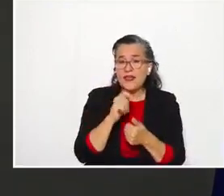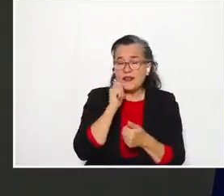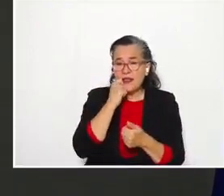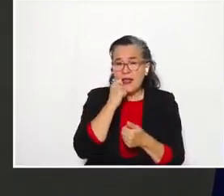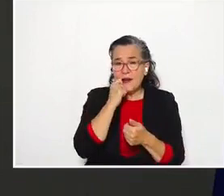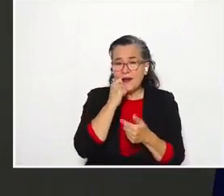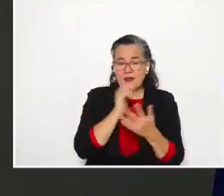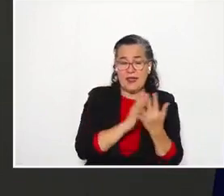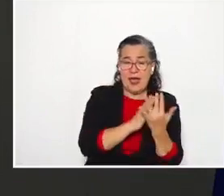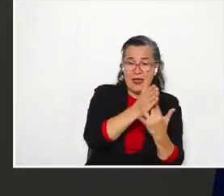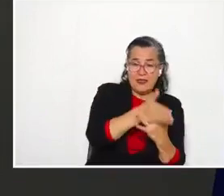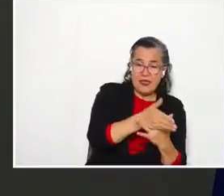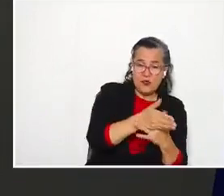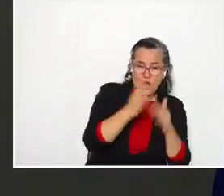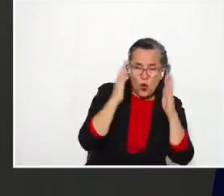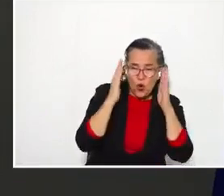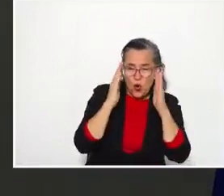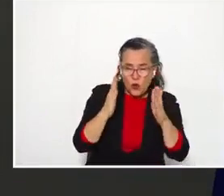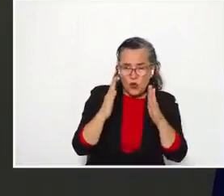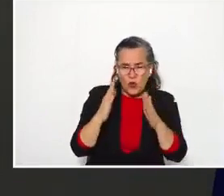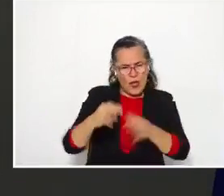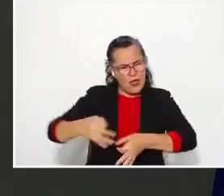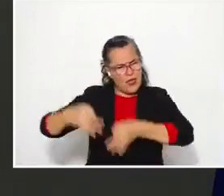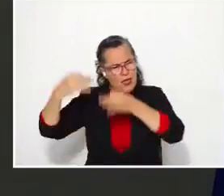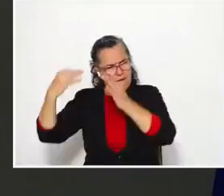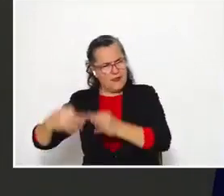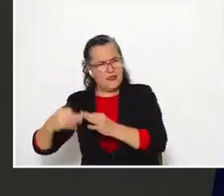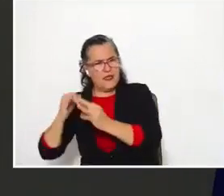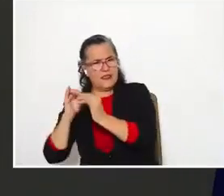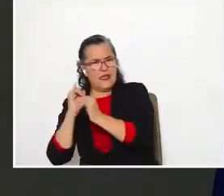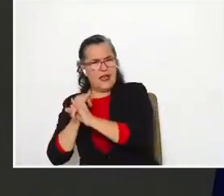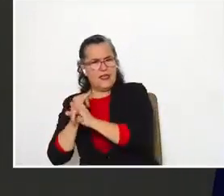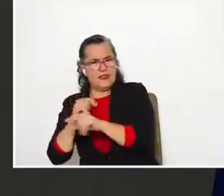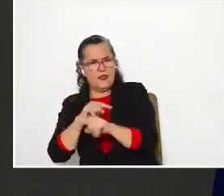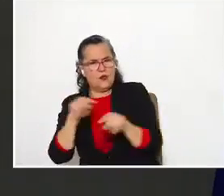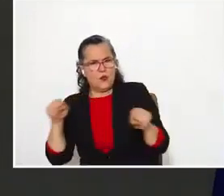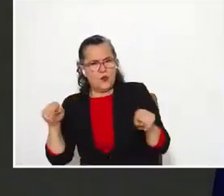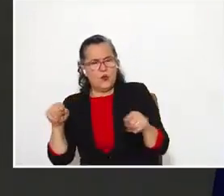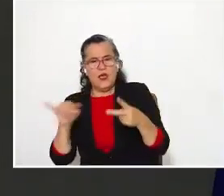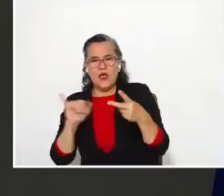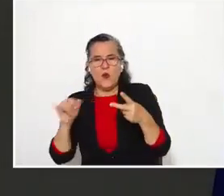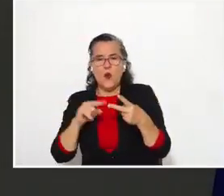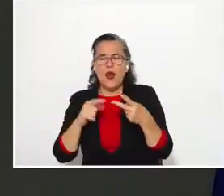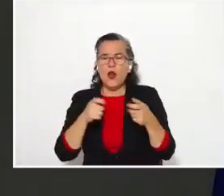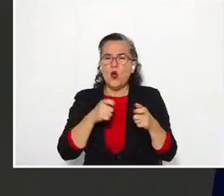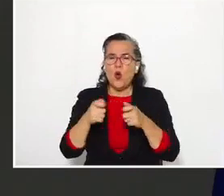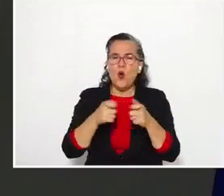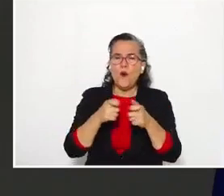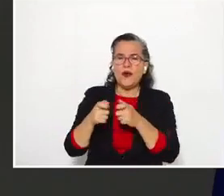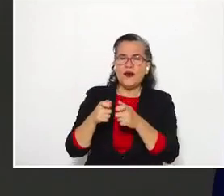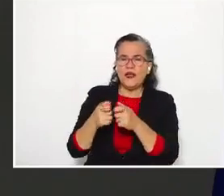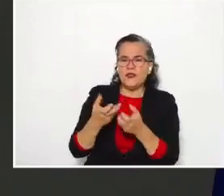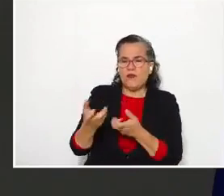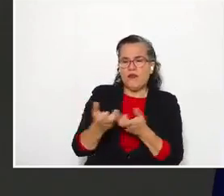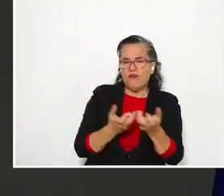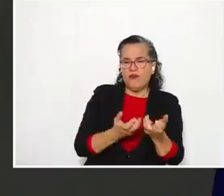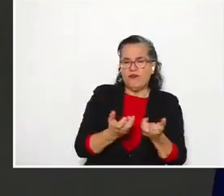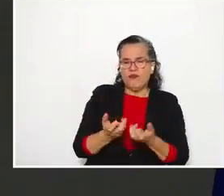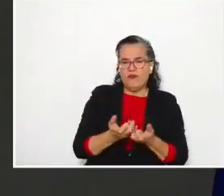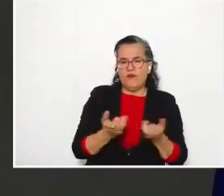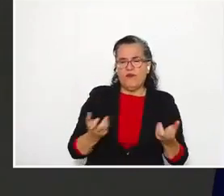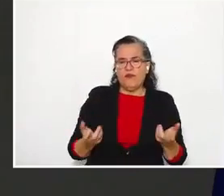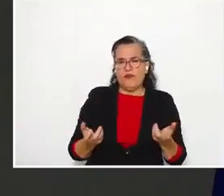cobertura y la eficiencia de las instituciones, así como la gobernanza fragmentada que